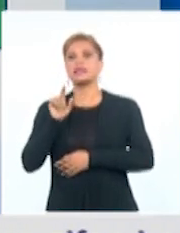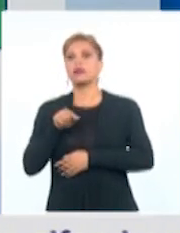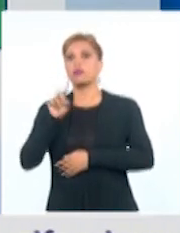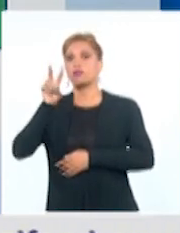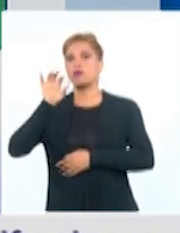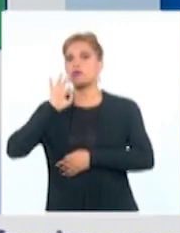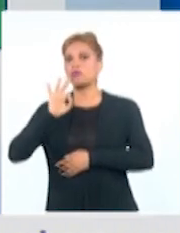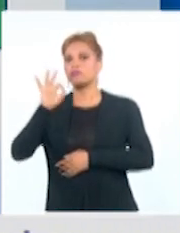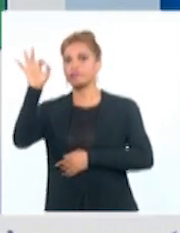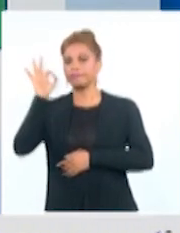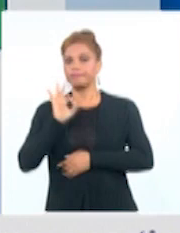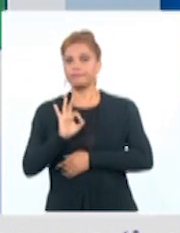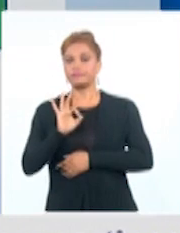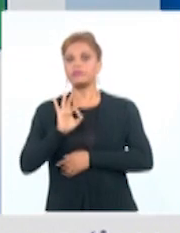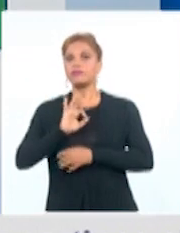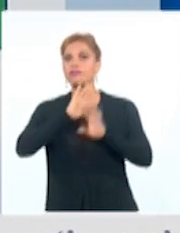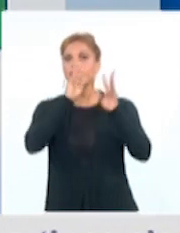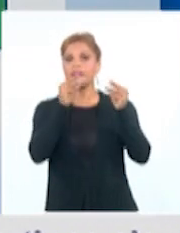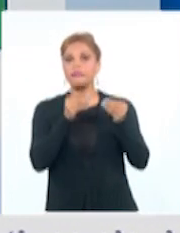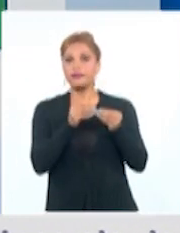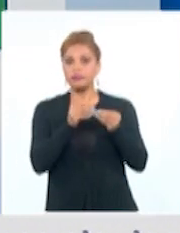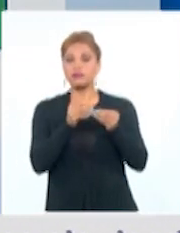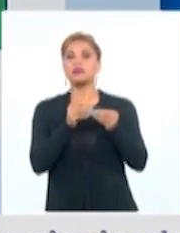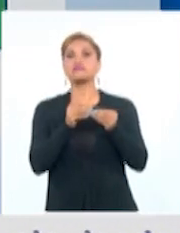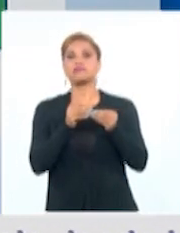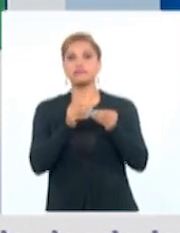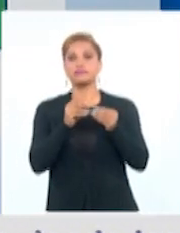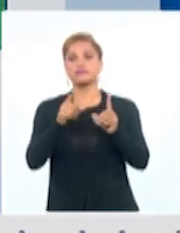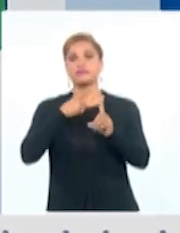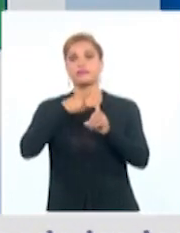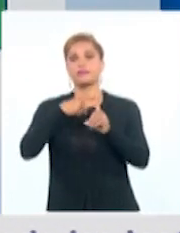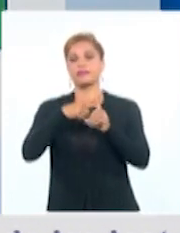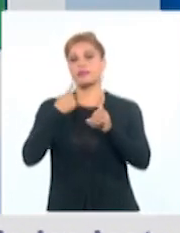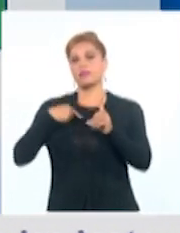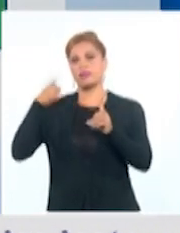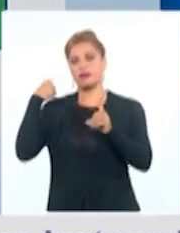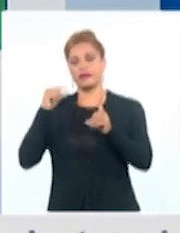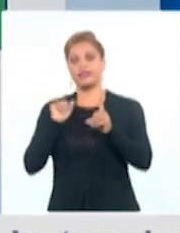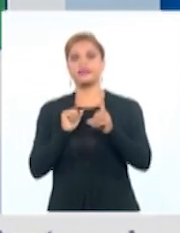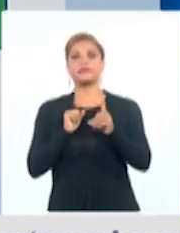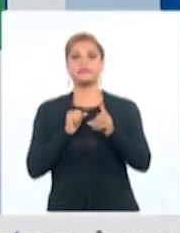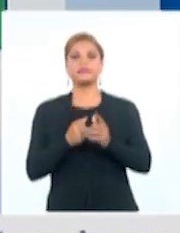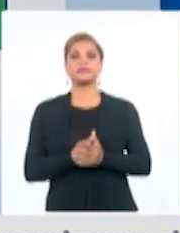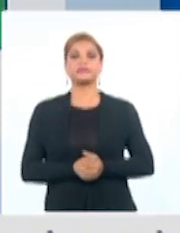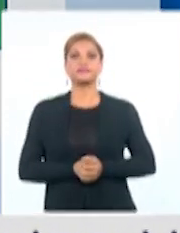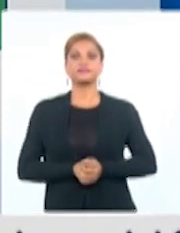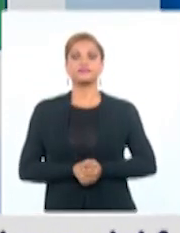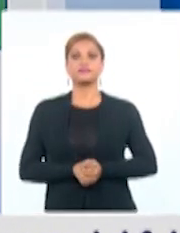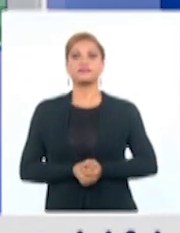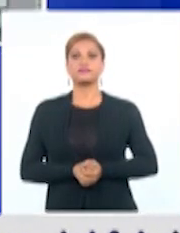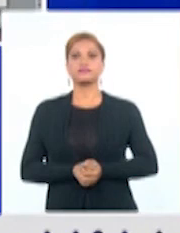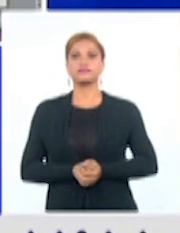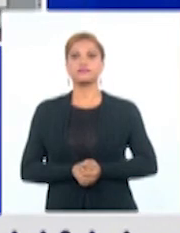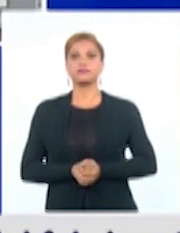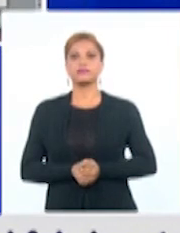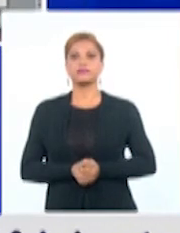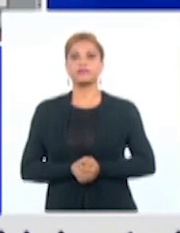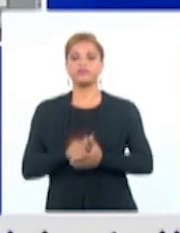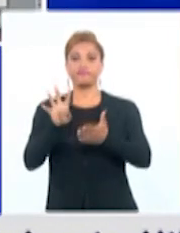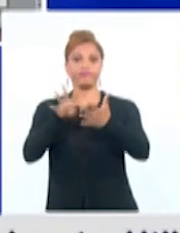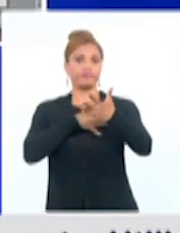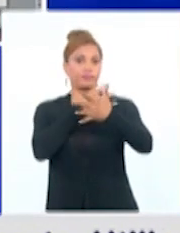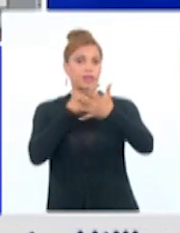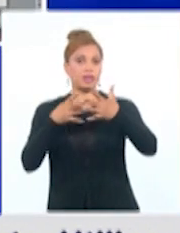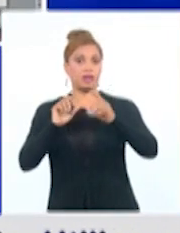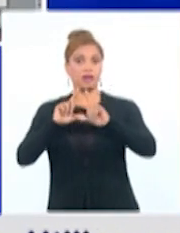27,8% de todos los que se diagnosticaron en el día de ayer. El gráfico con los casos